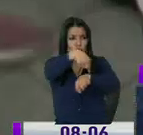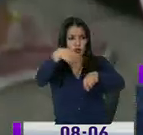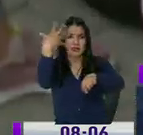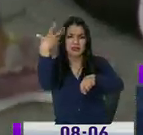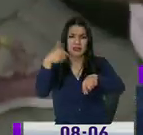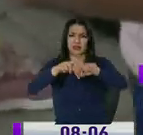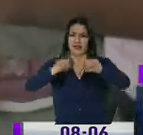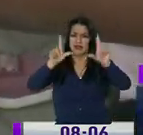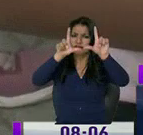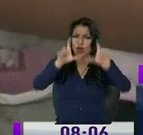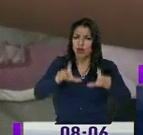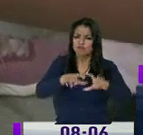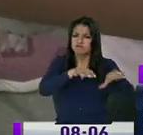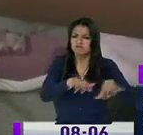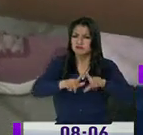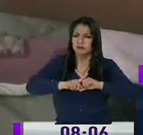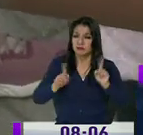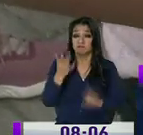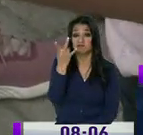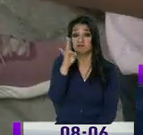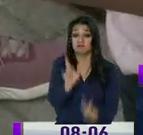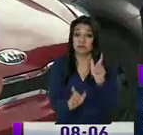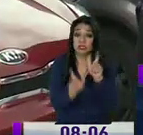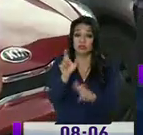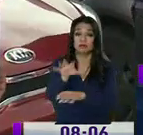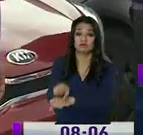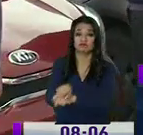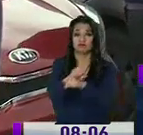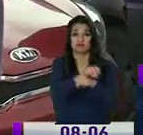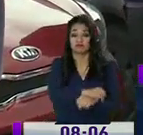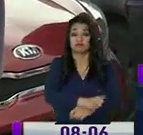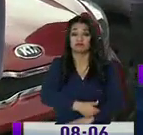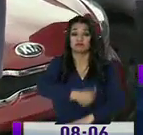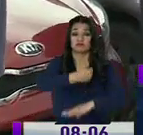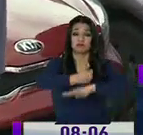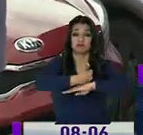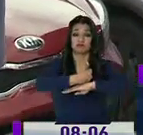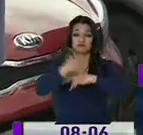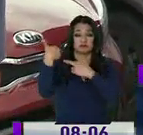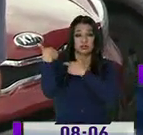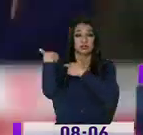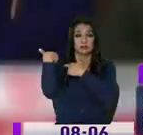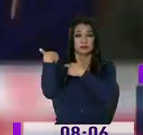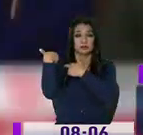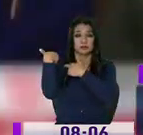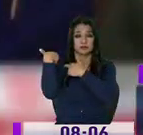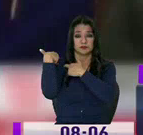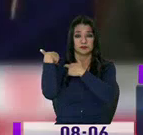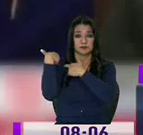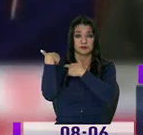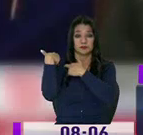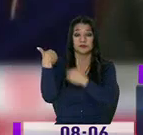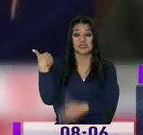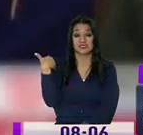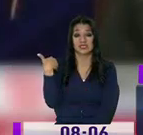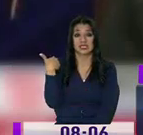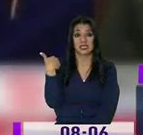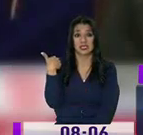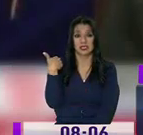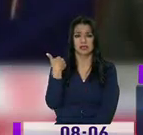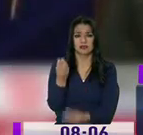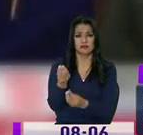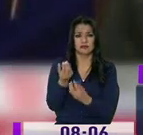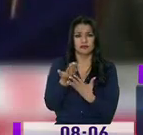otros movimientos. Los 17 detenidos fueron puestos a órdenes de la autoridad competente. En su poder se encontraba